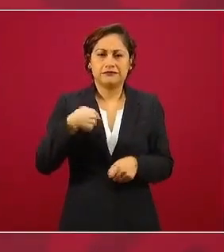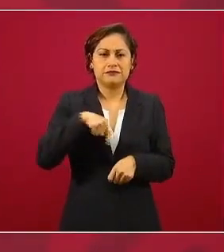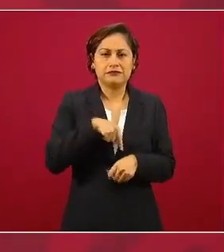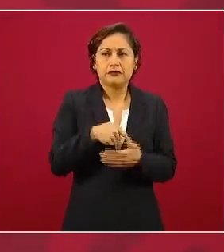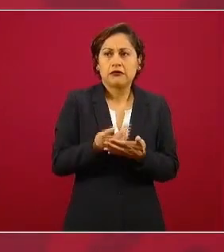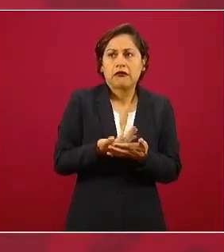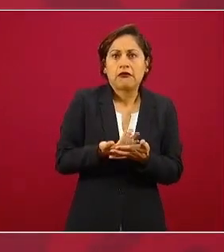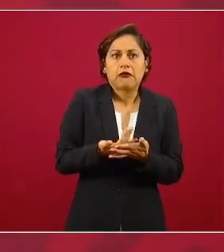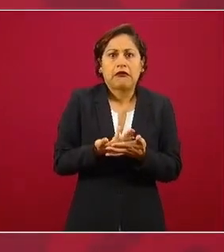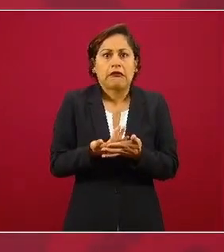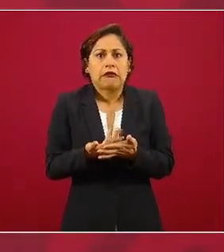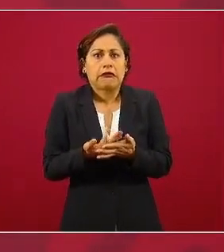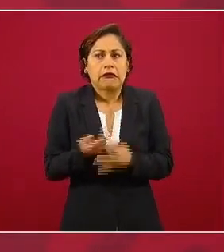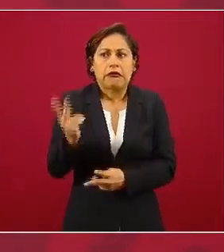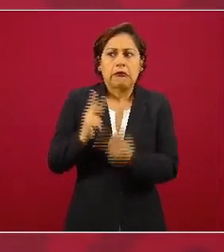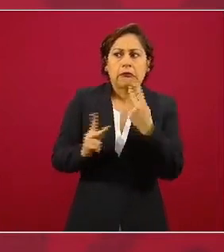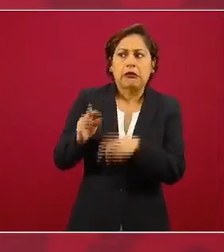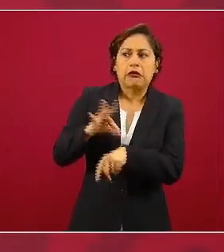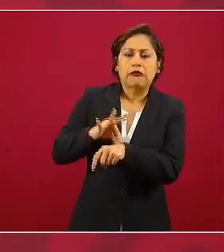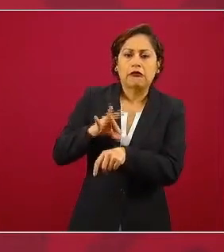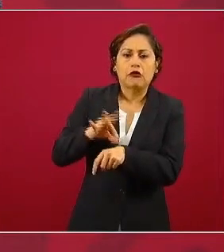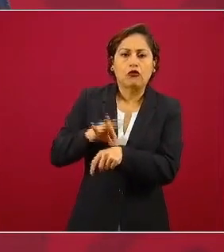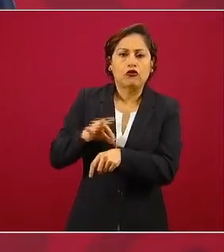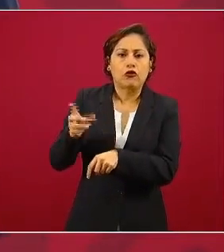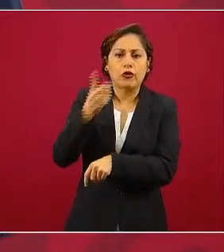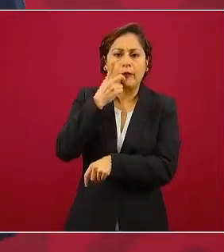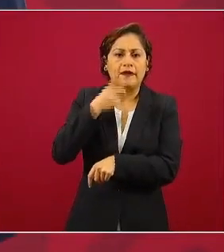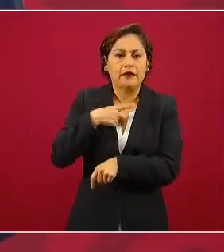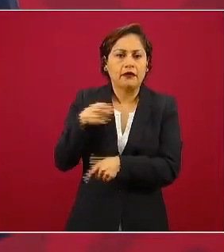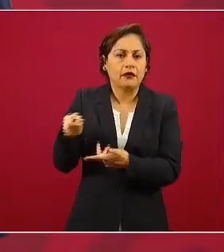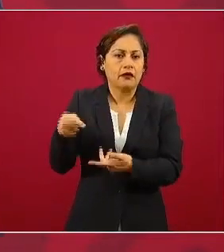que aquí el doctor Hugo López-Gatell nos diga,